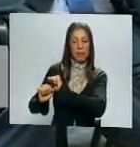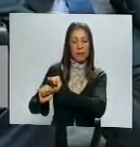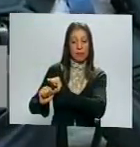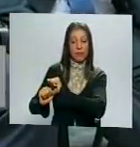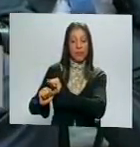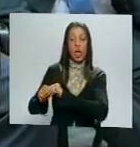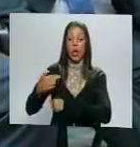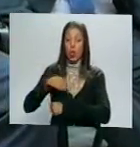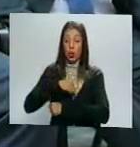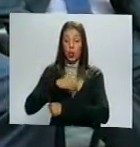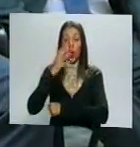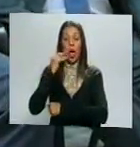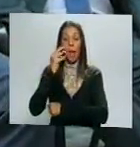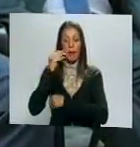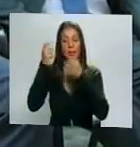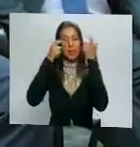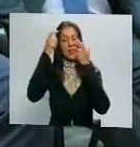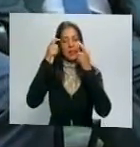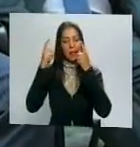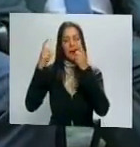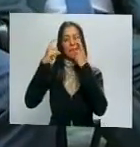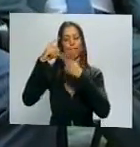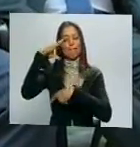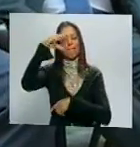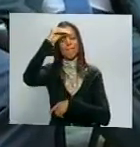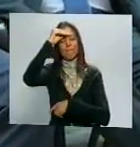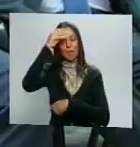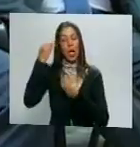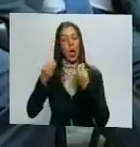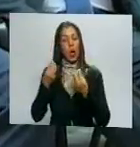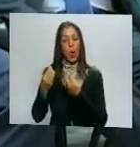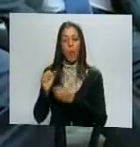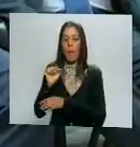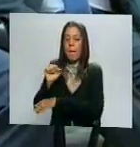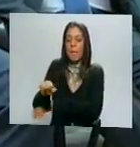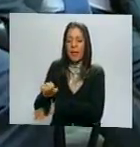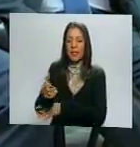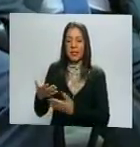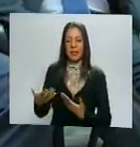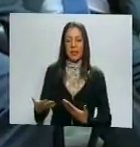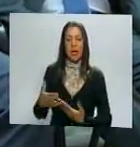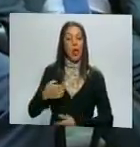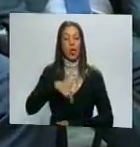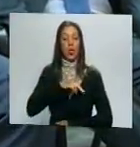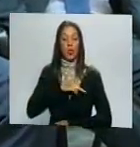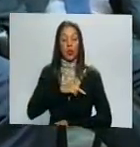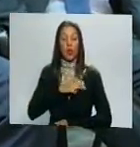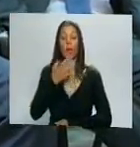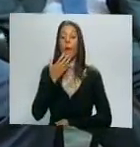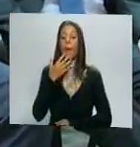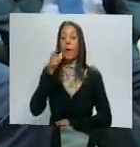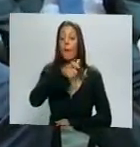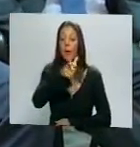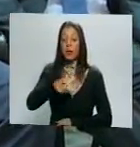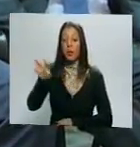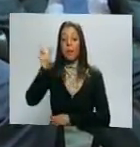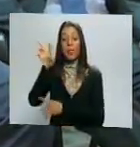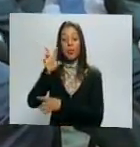lo aprendimos con el comandante Chávez. ¿Cómo derrotamos y cómo eliminamos el analfabetismo en Venezuela?